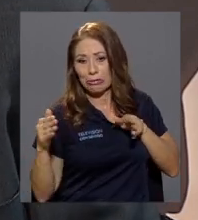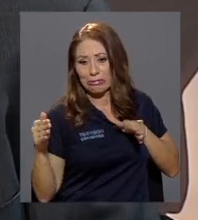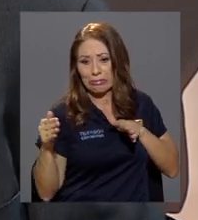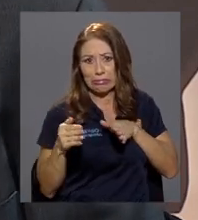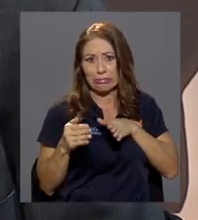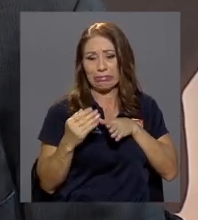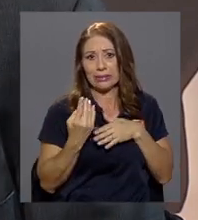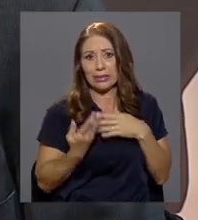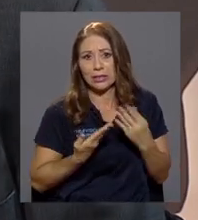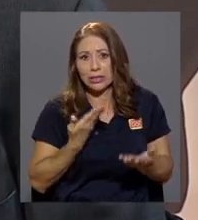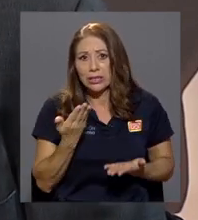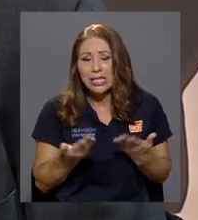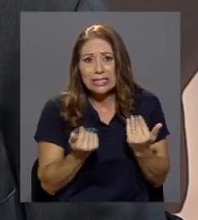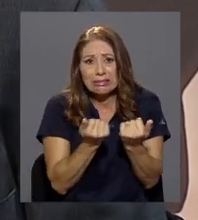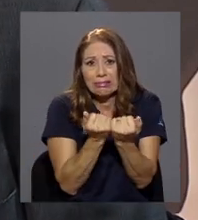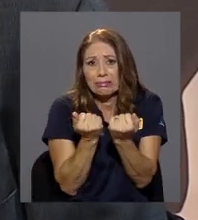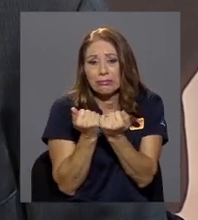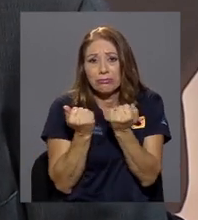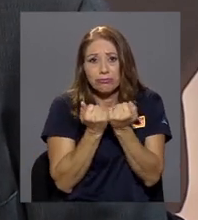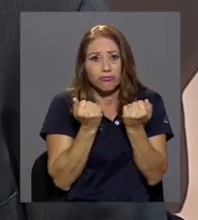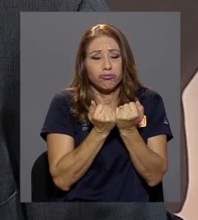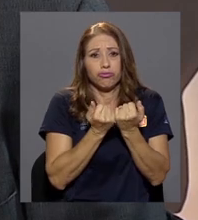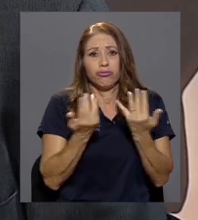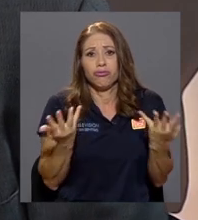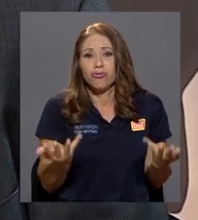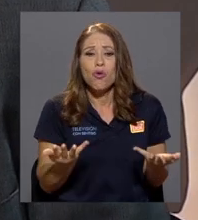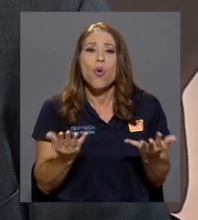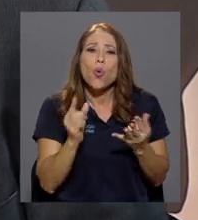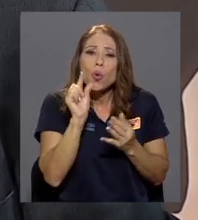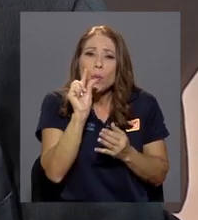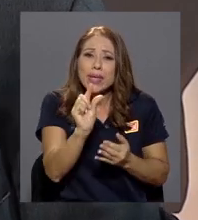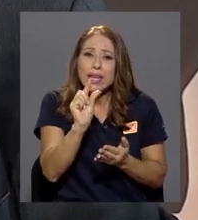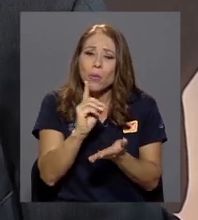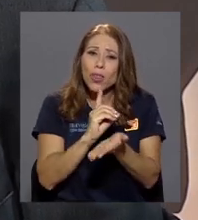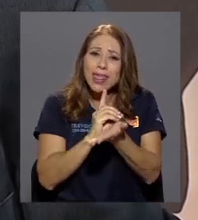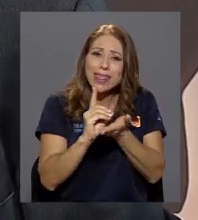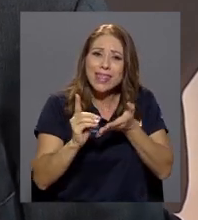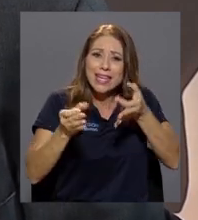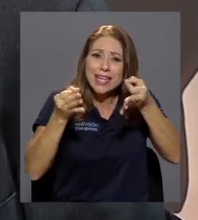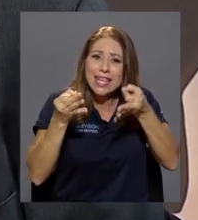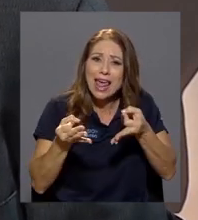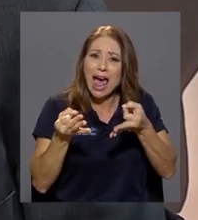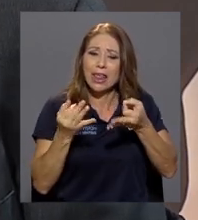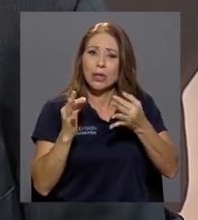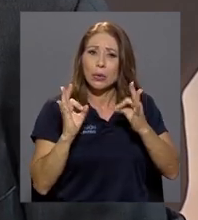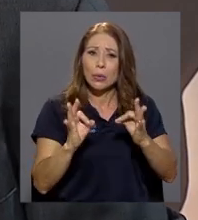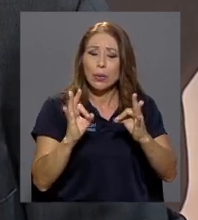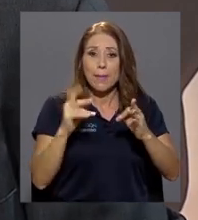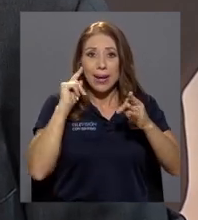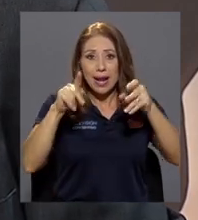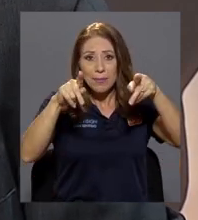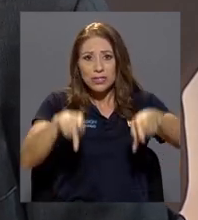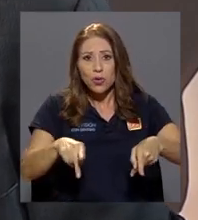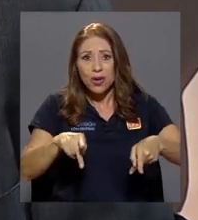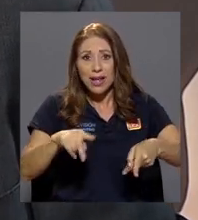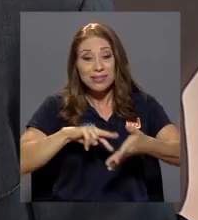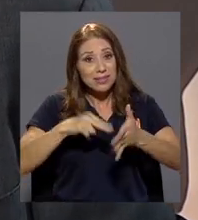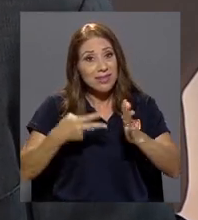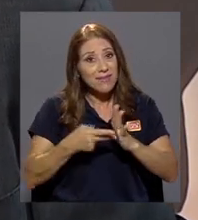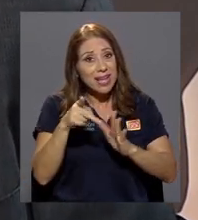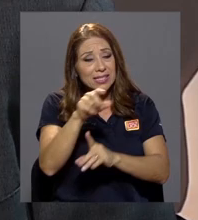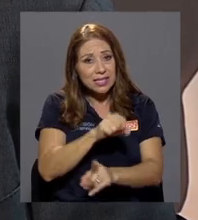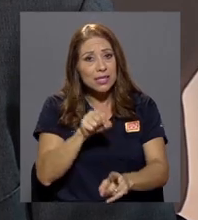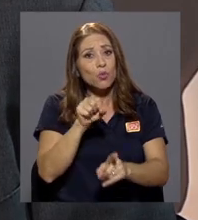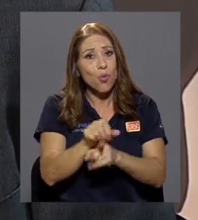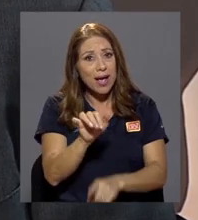donde habíamos alcanzar un mínimo de dignidad digamos un umbral mínimo para la persona evidentemente